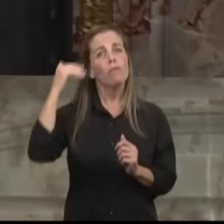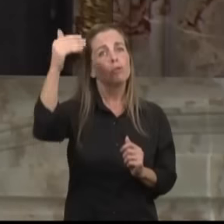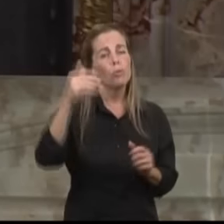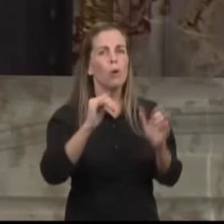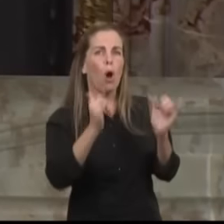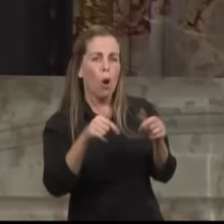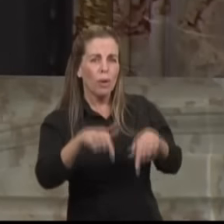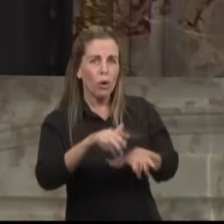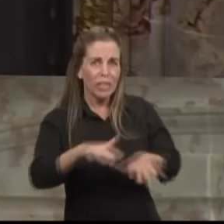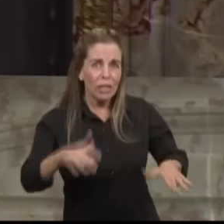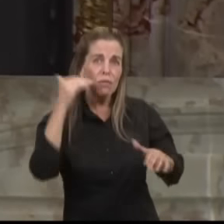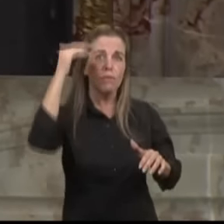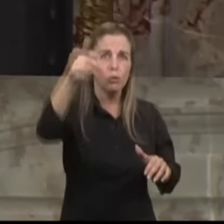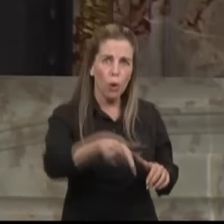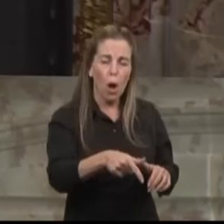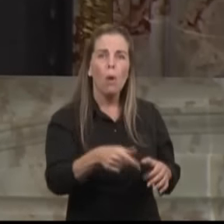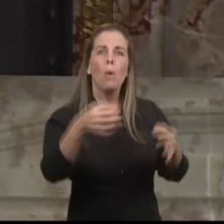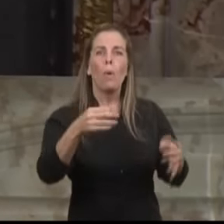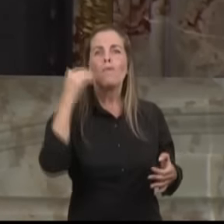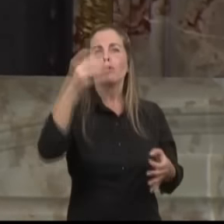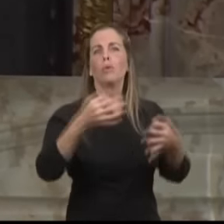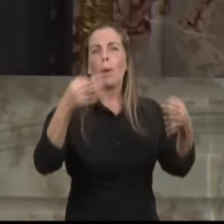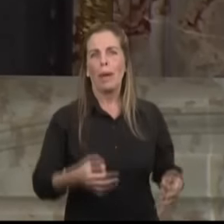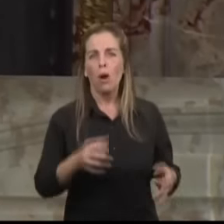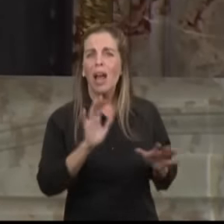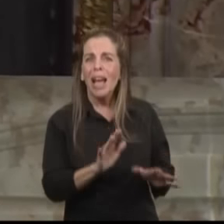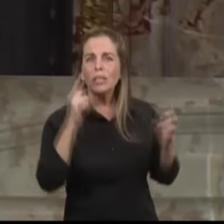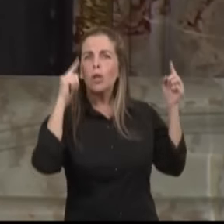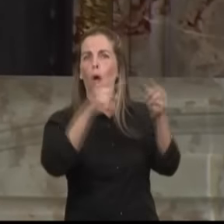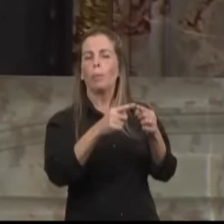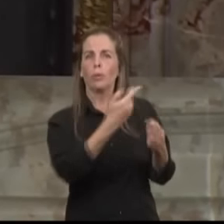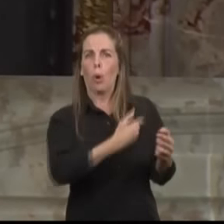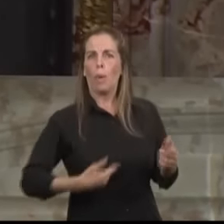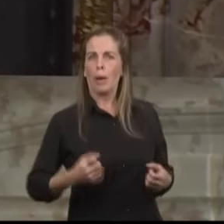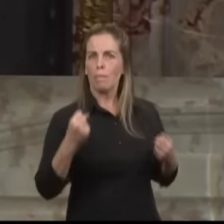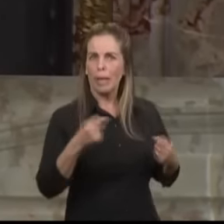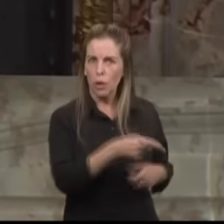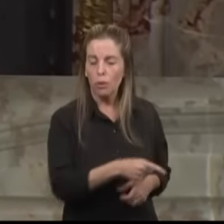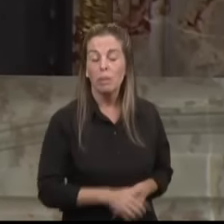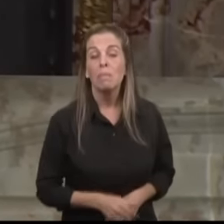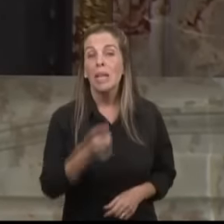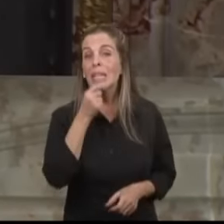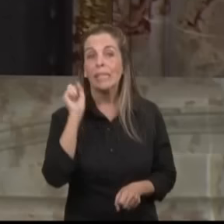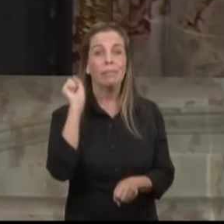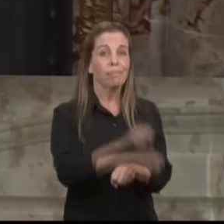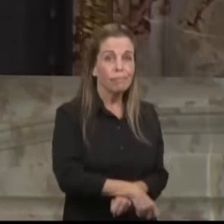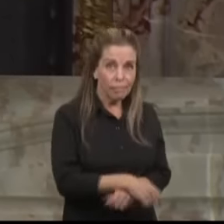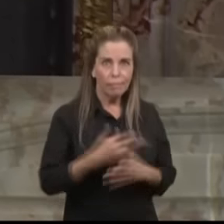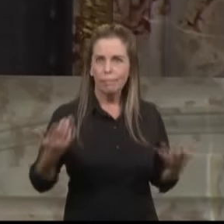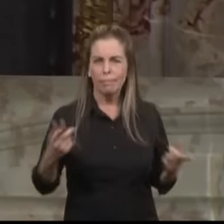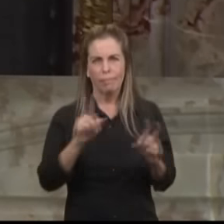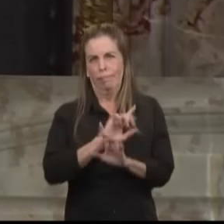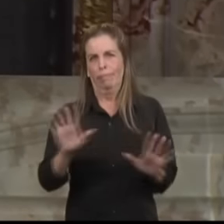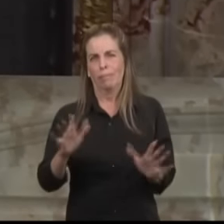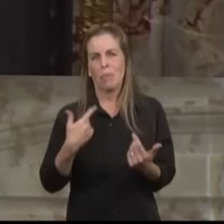porvenir. Esa es la tarea básica de un gobierno patriota. Y el instante en el que la descuidemos, dejaremos de ser merecedores de la